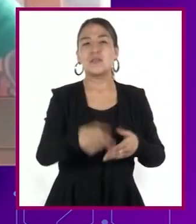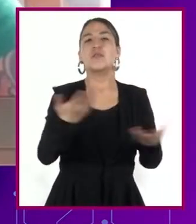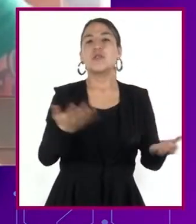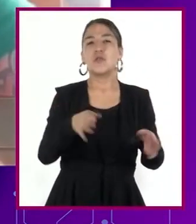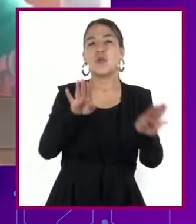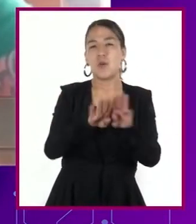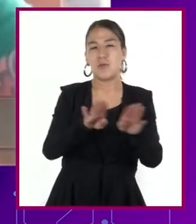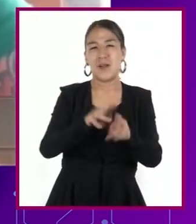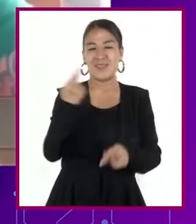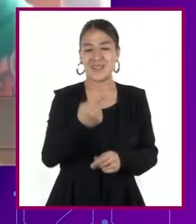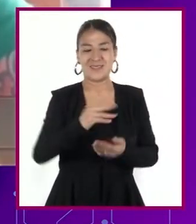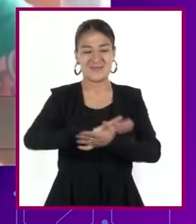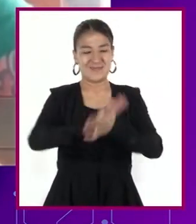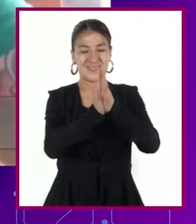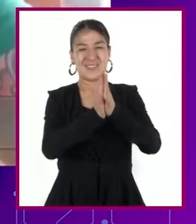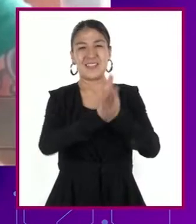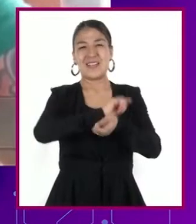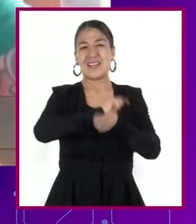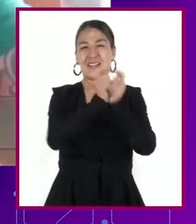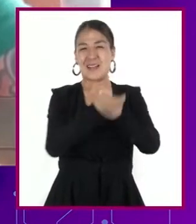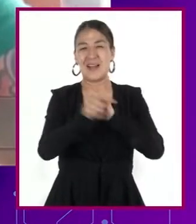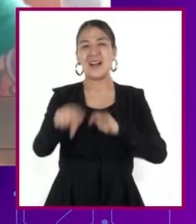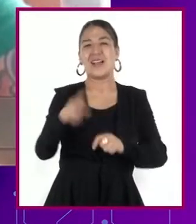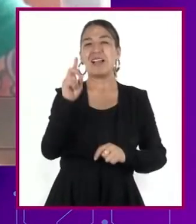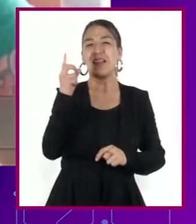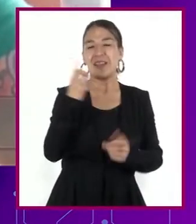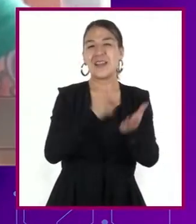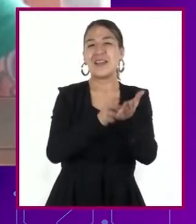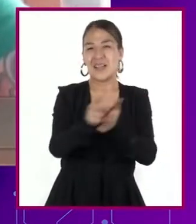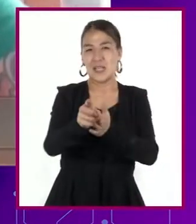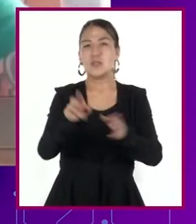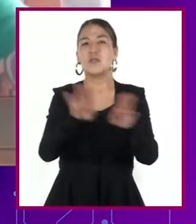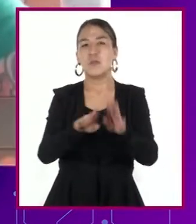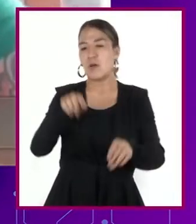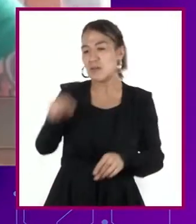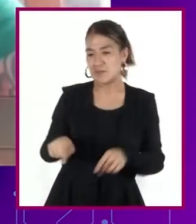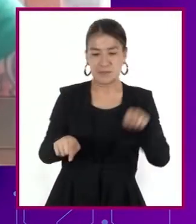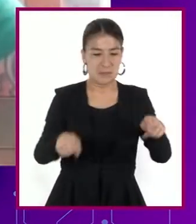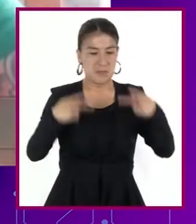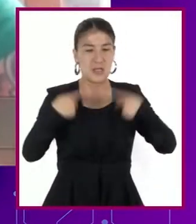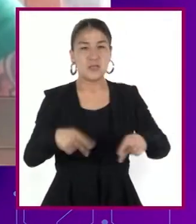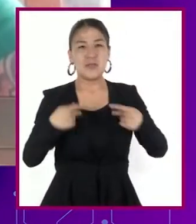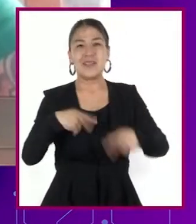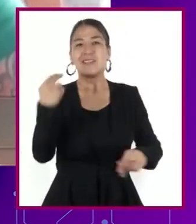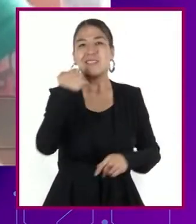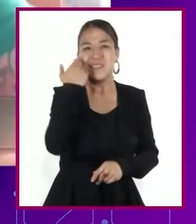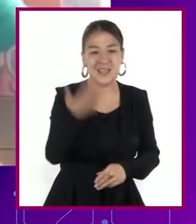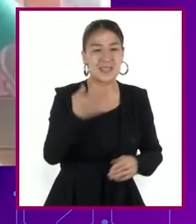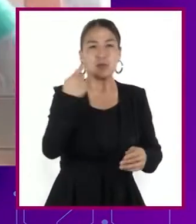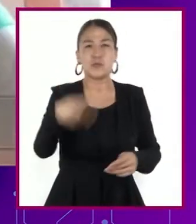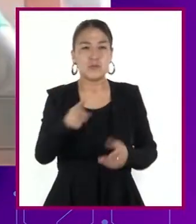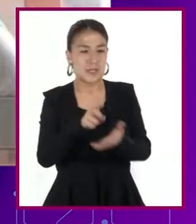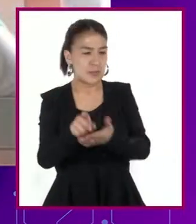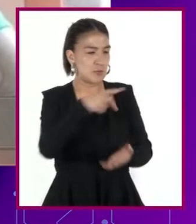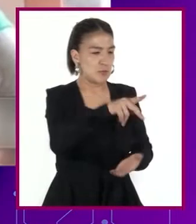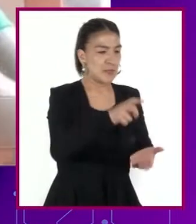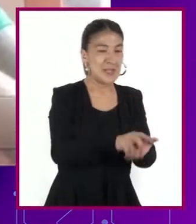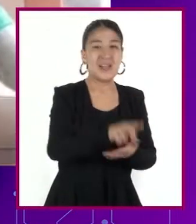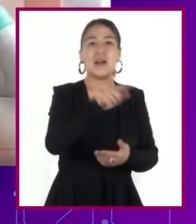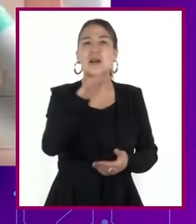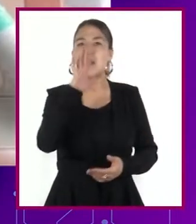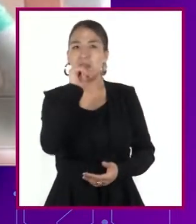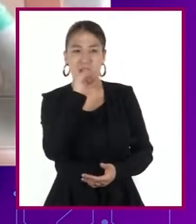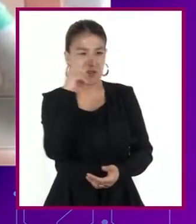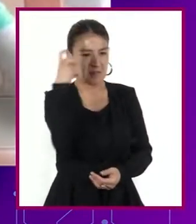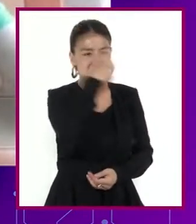a derechos crean conflictos al no ser atendidas y por lo tanto el conflicto va creciendo. Los conflictos sociales